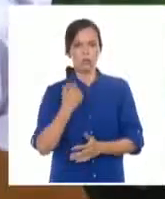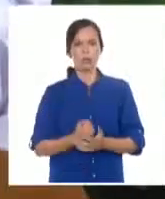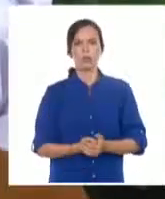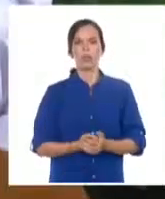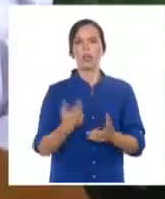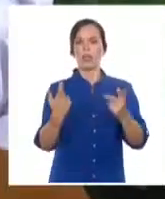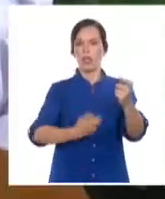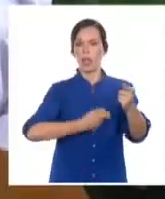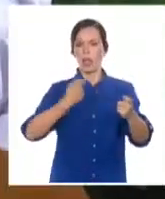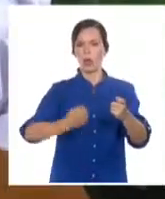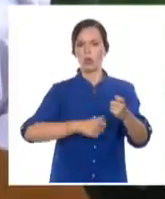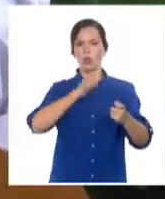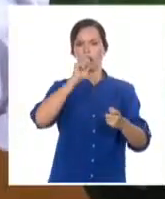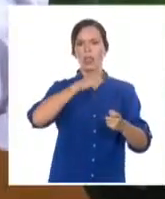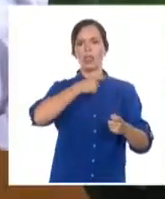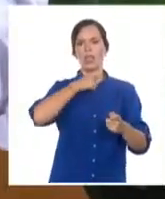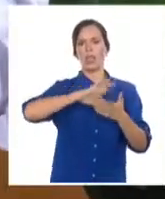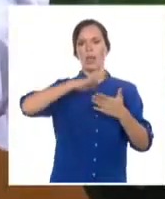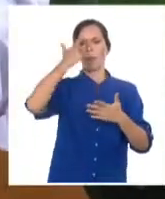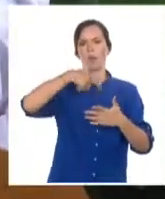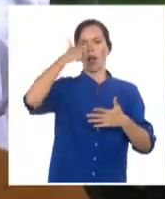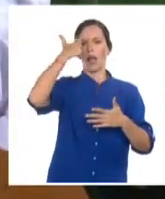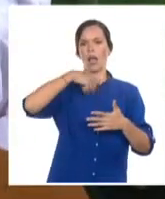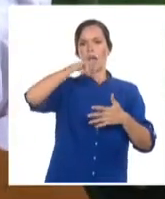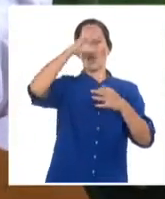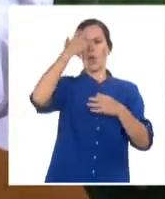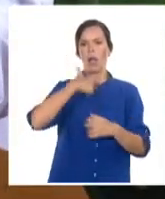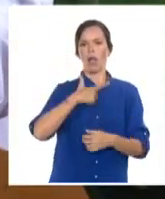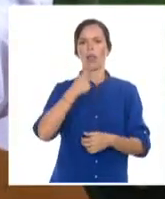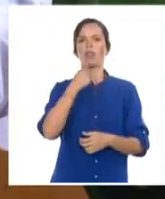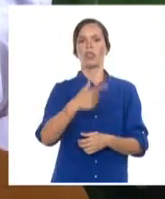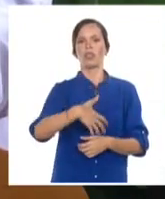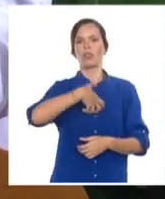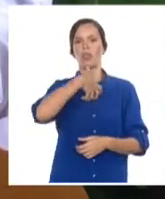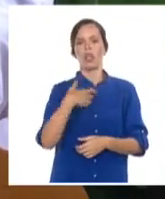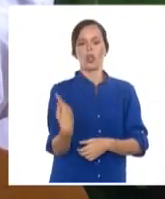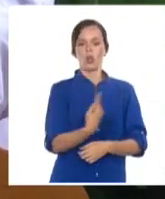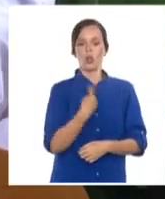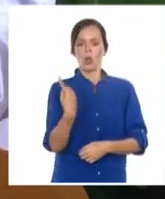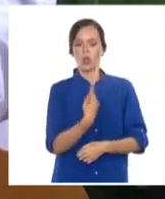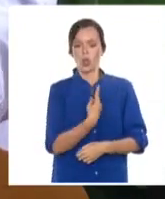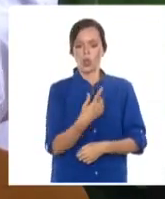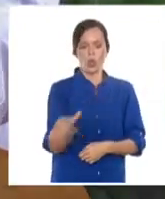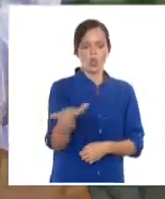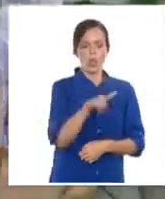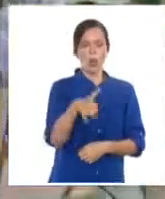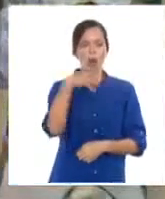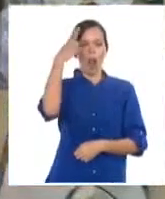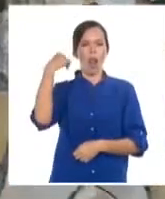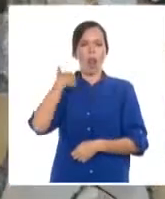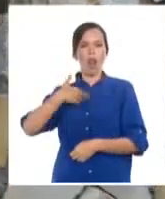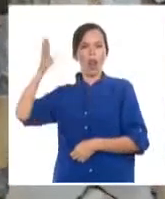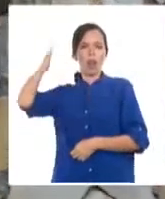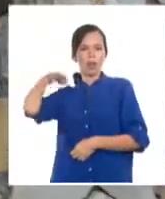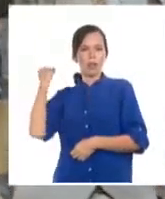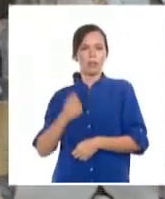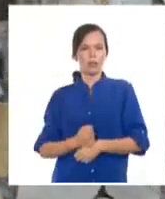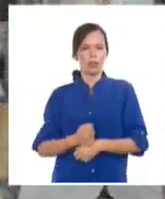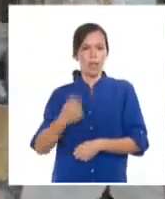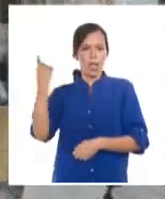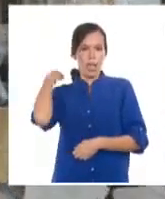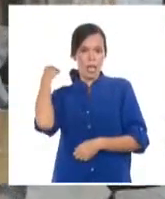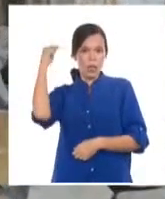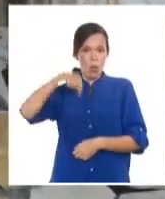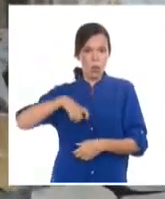yito nosotros Entonces habríamos sido como ellos ellos hoy habrían sido como nosotros fin de